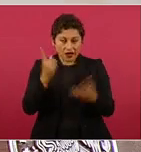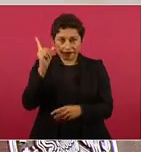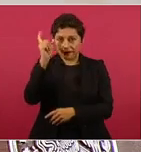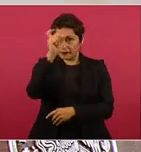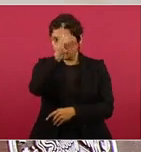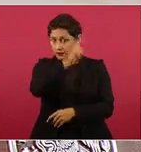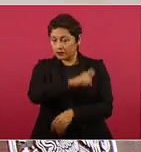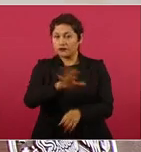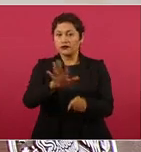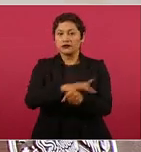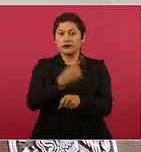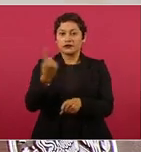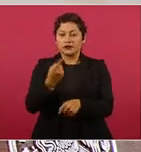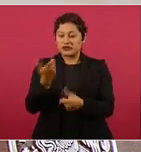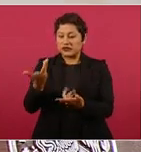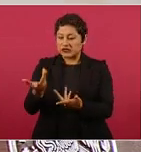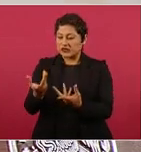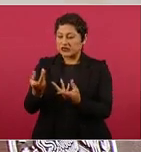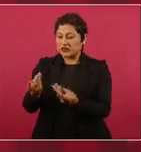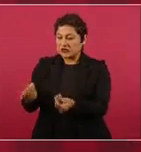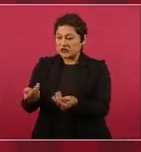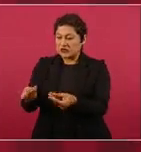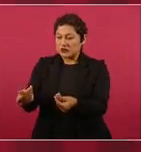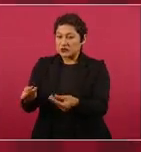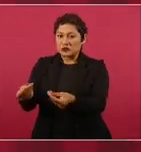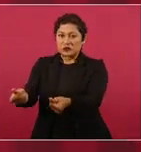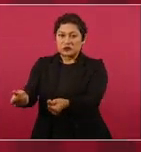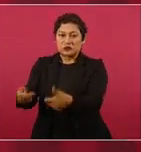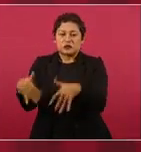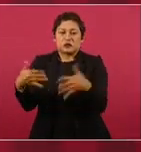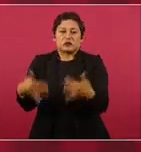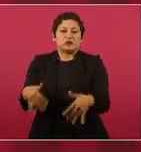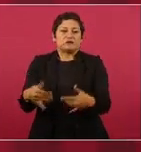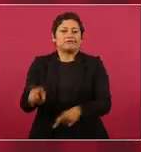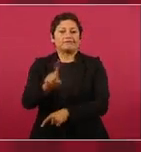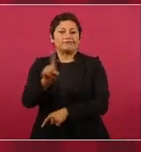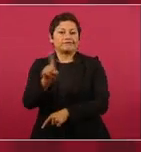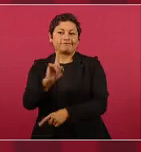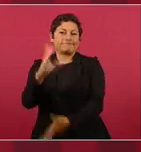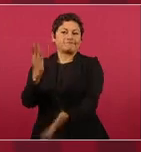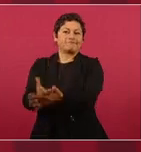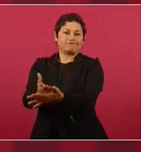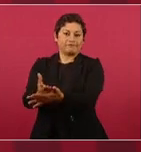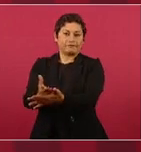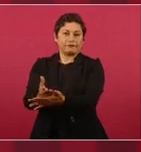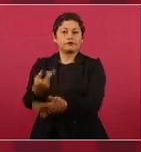se justificara la inversión. Como todo ha cambiado,